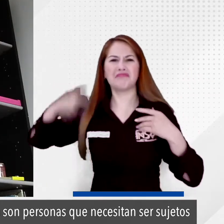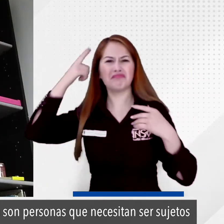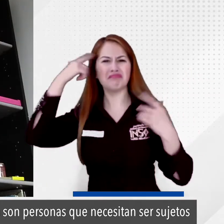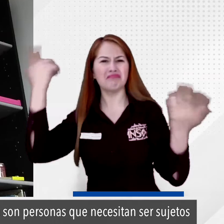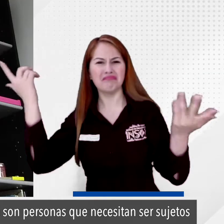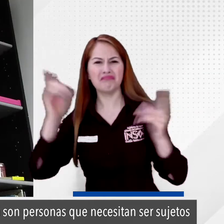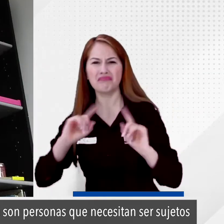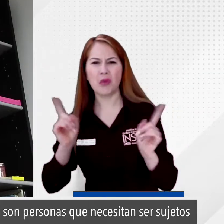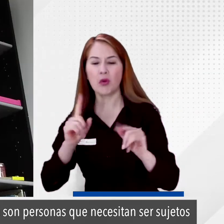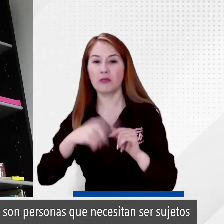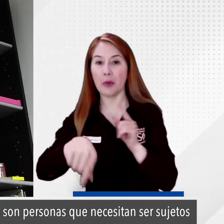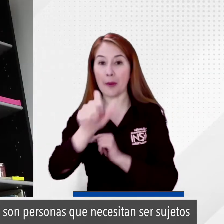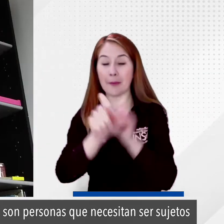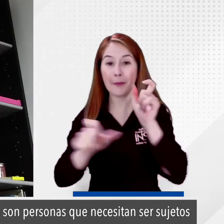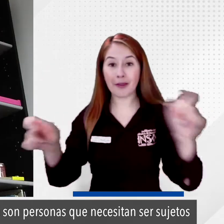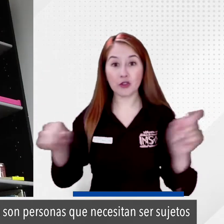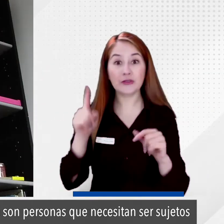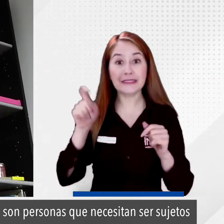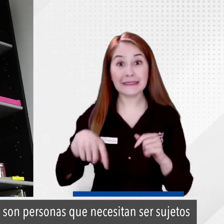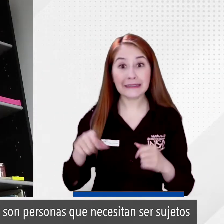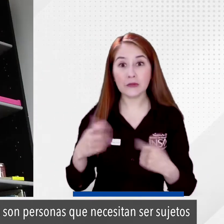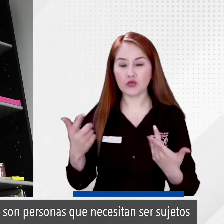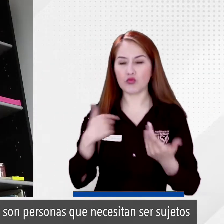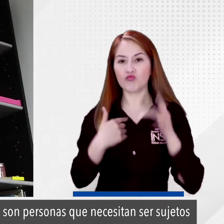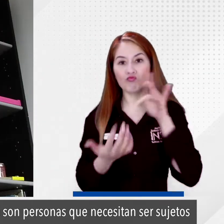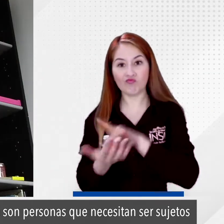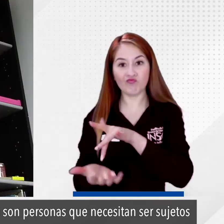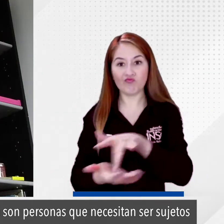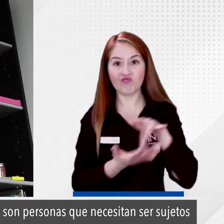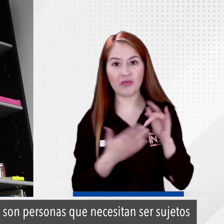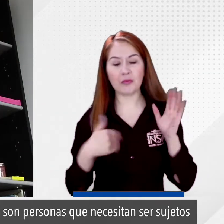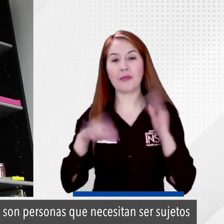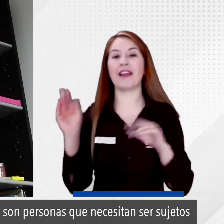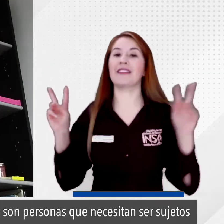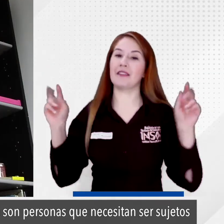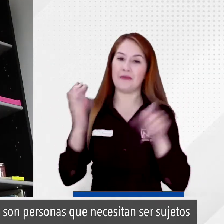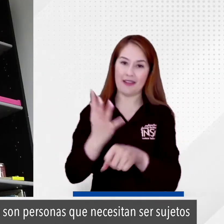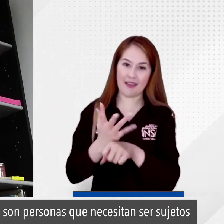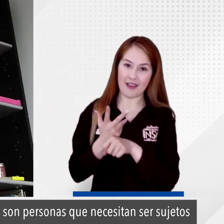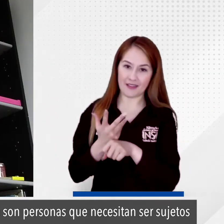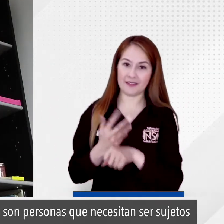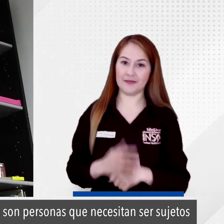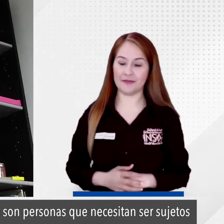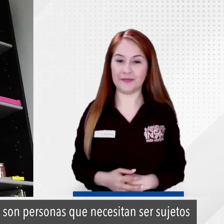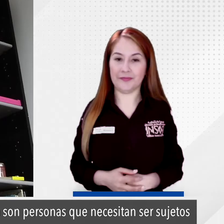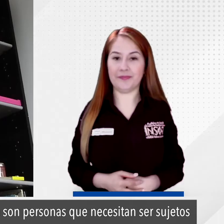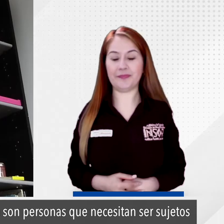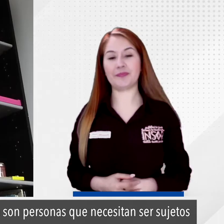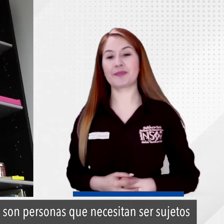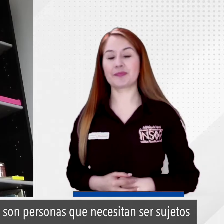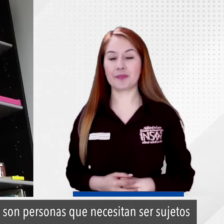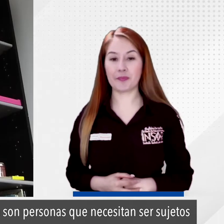que necesitan ser sujetos participativos también en el área del arte, ¿sí?